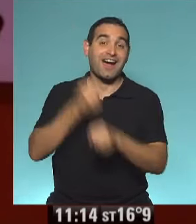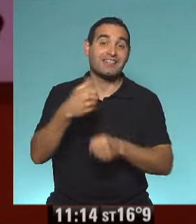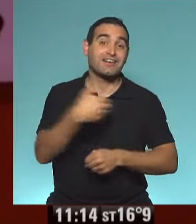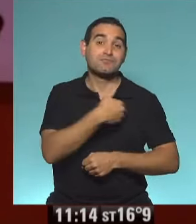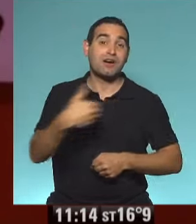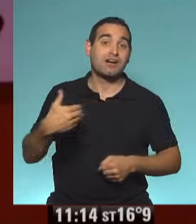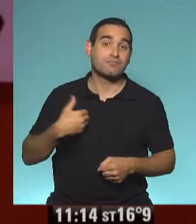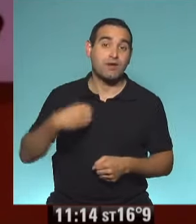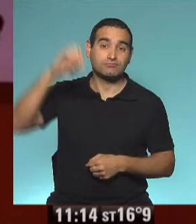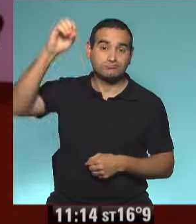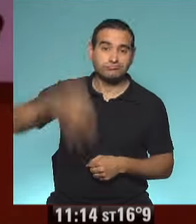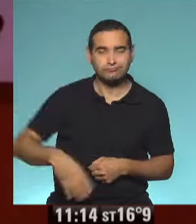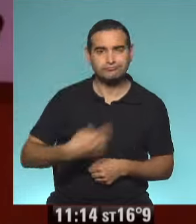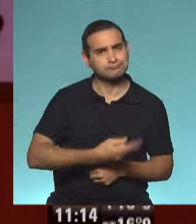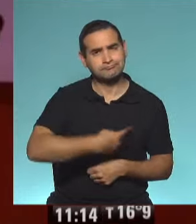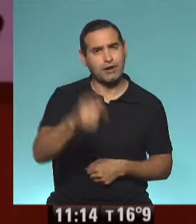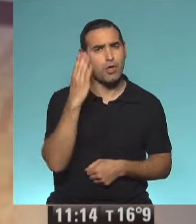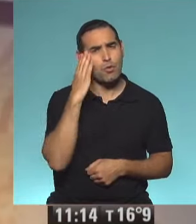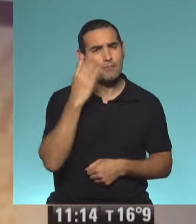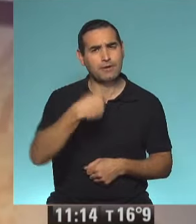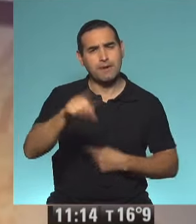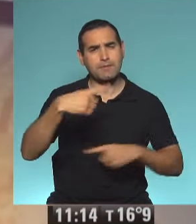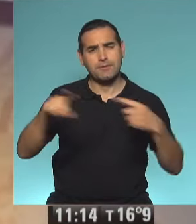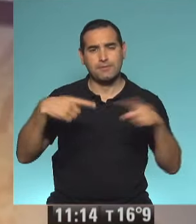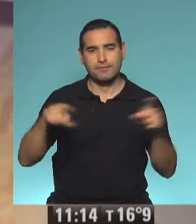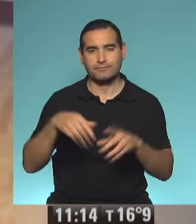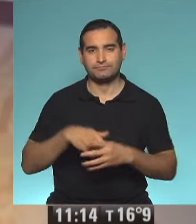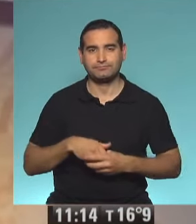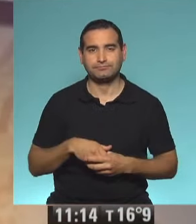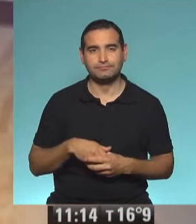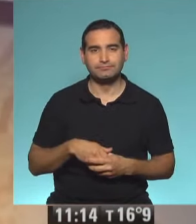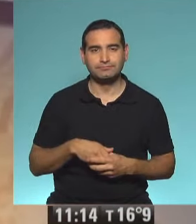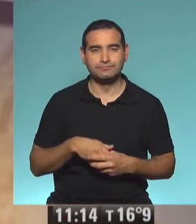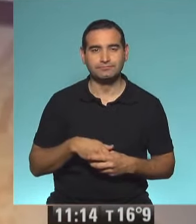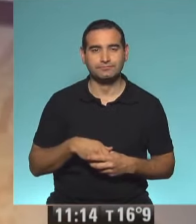Trementina mandó a dormir a todo el mundo.